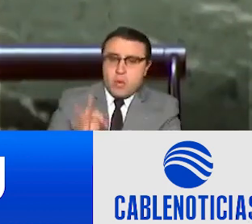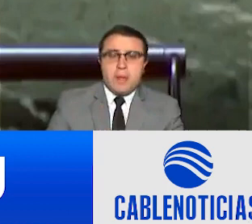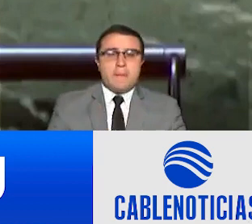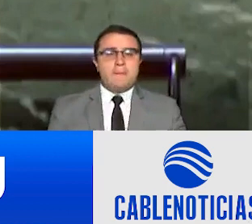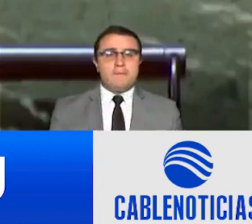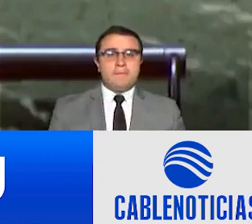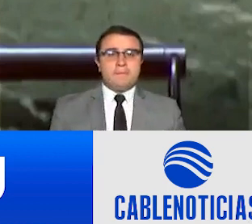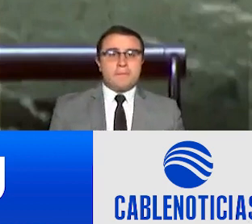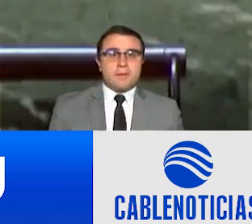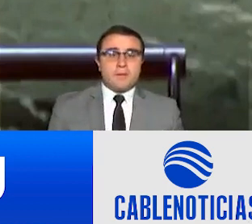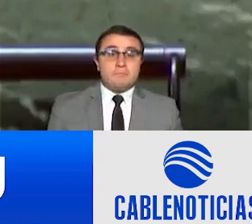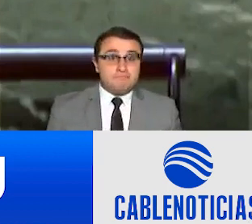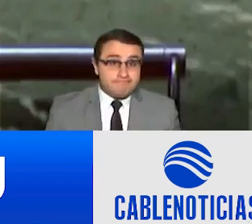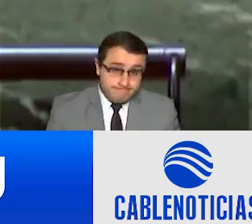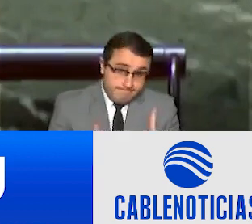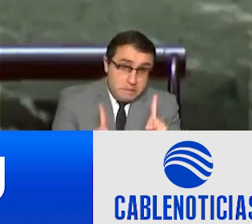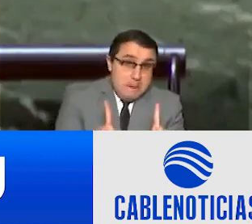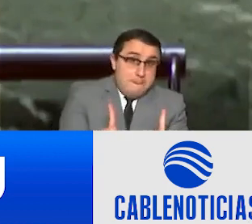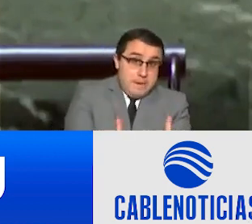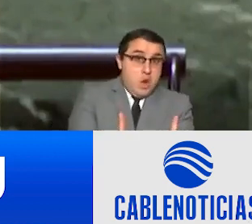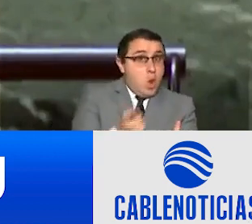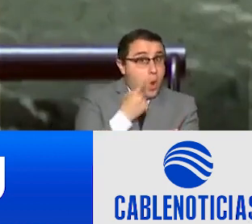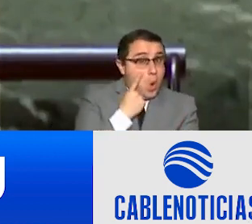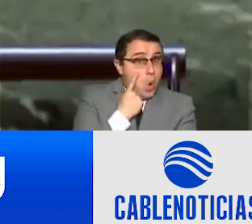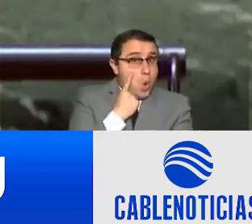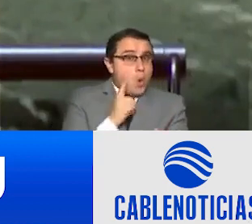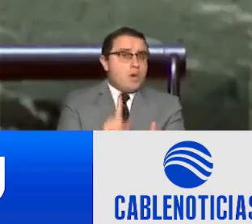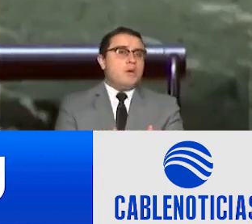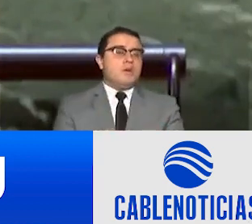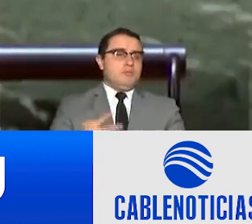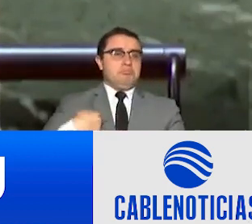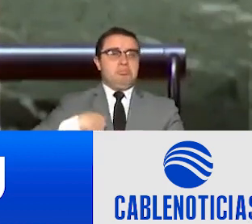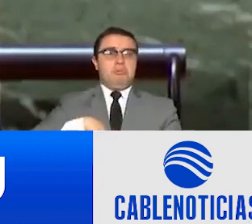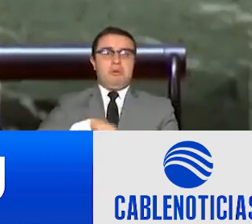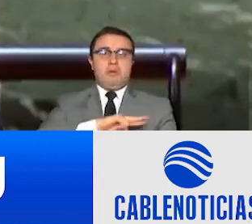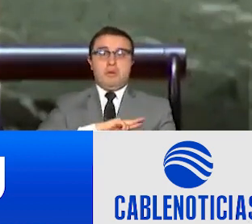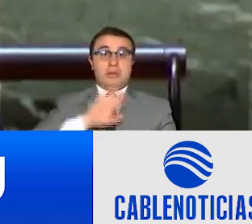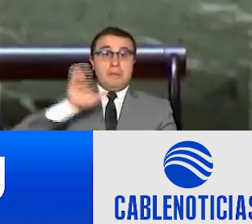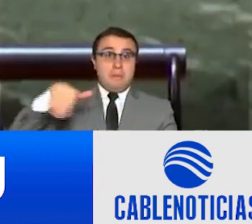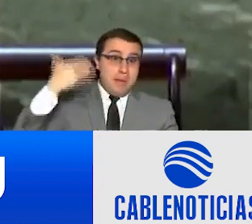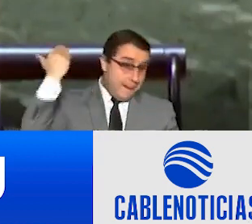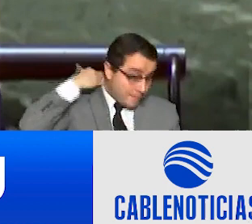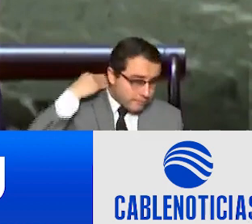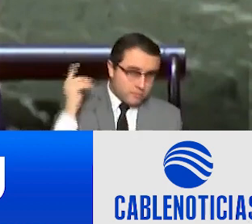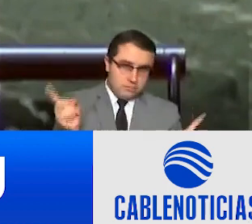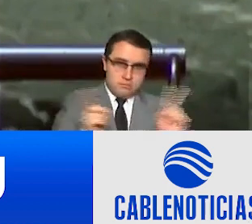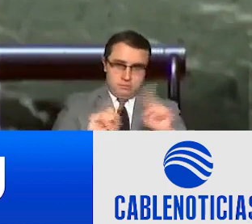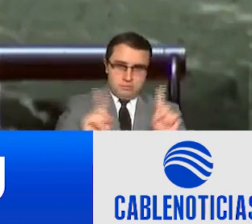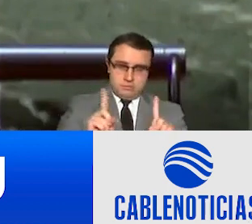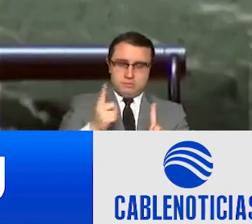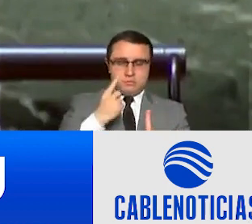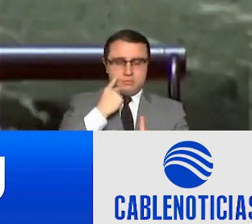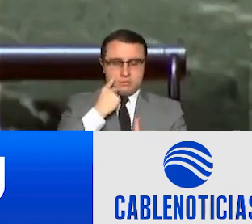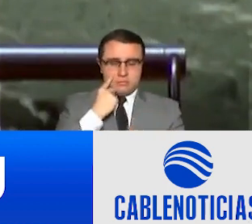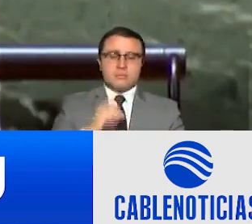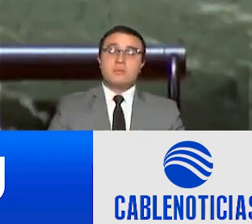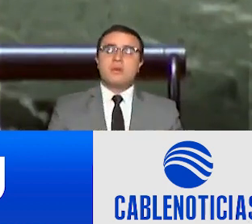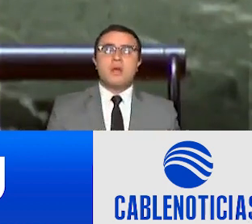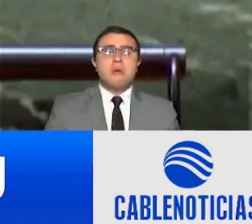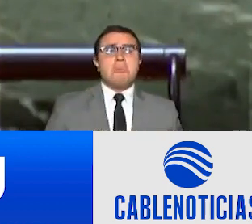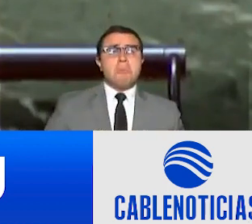embargo, no podemos caer en una especie de trampa. Creer que